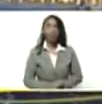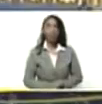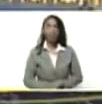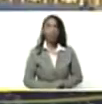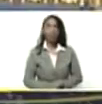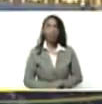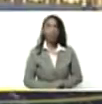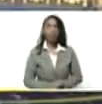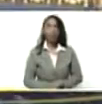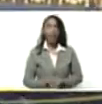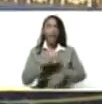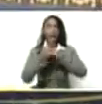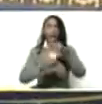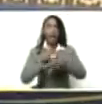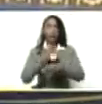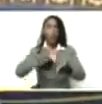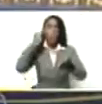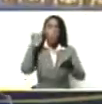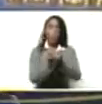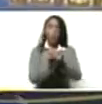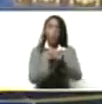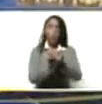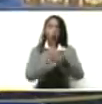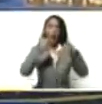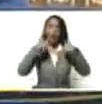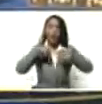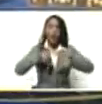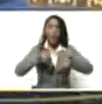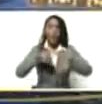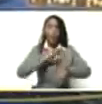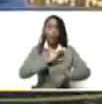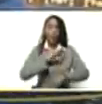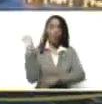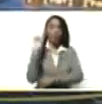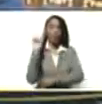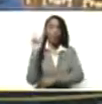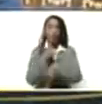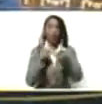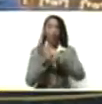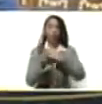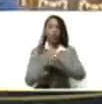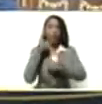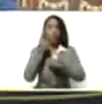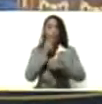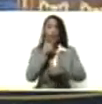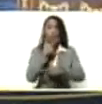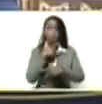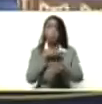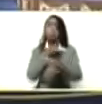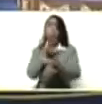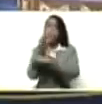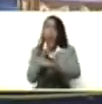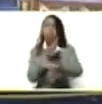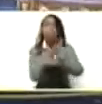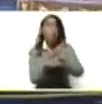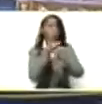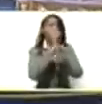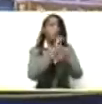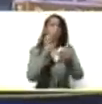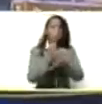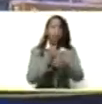made in marca venezuela bonito ir a conocer otras culturas bonito ir a